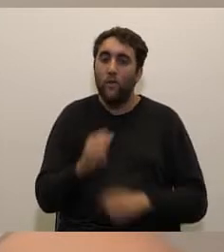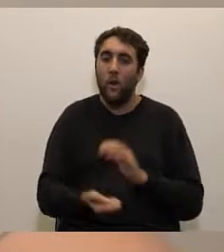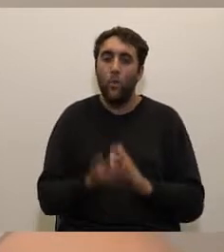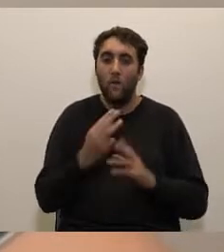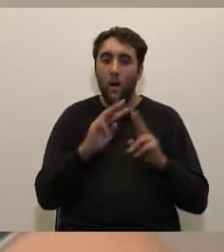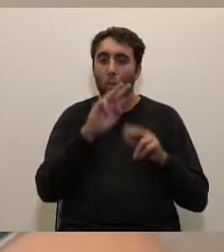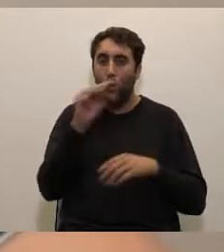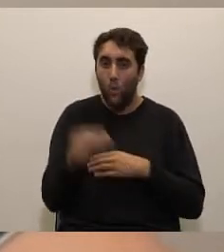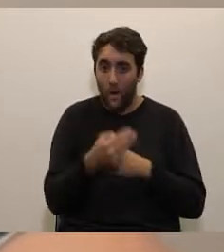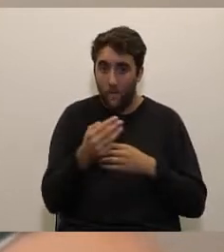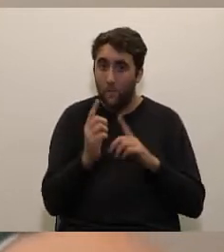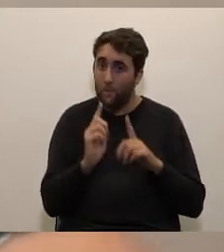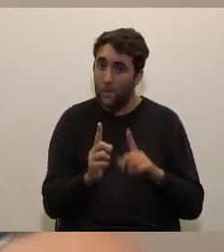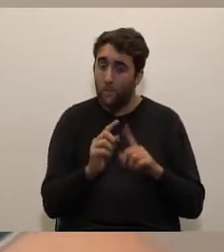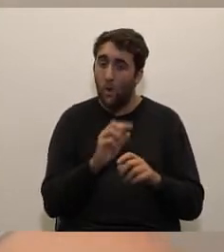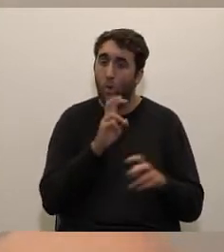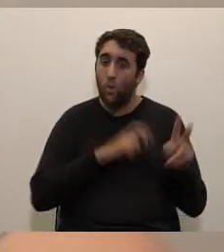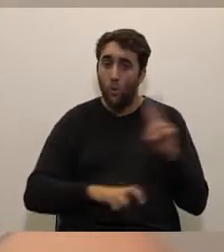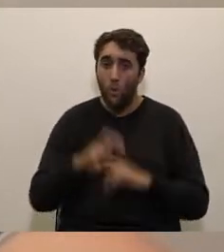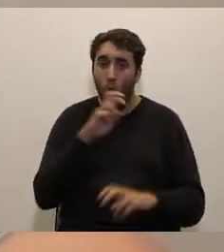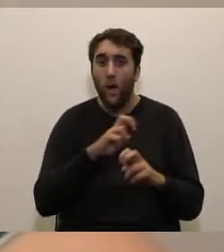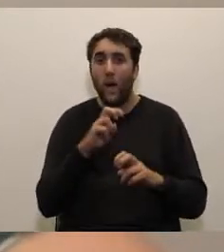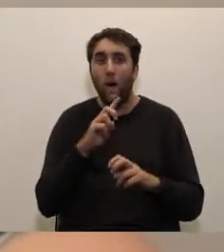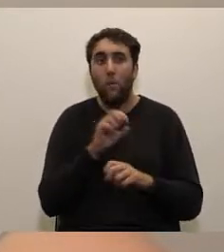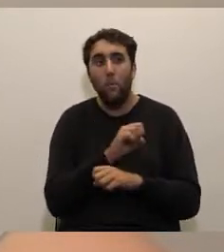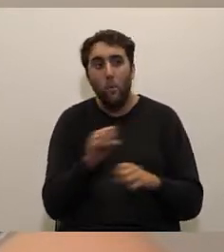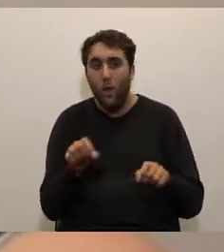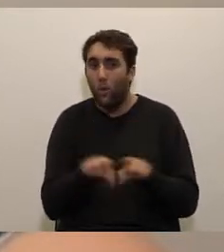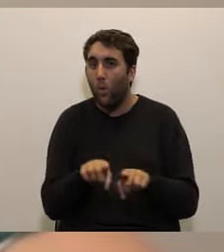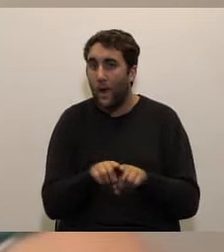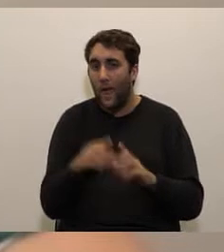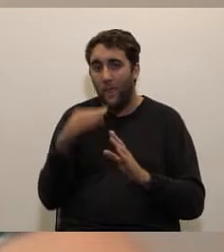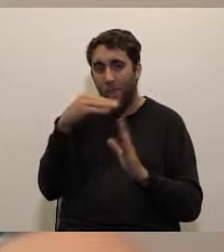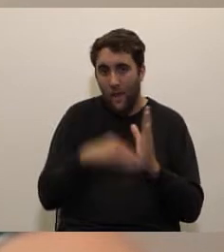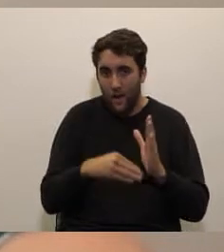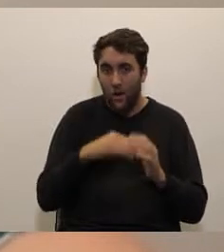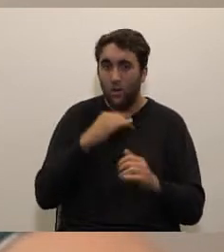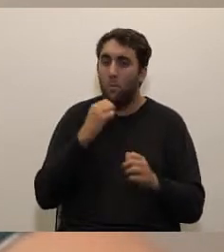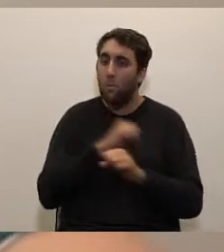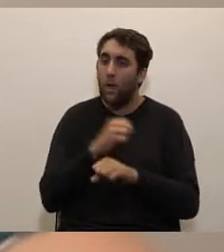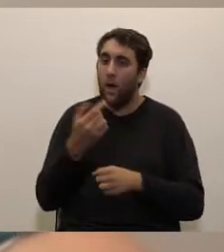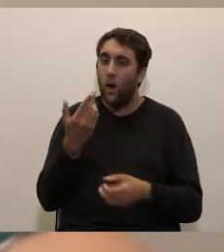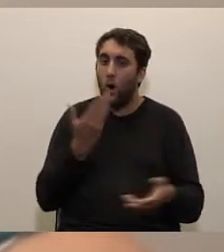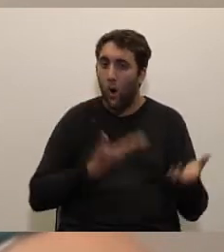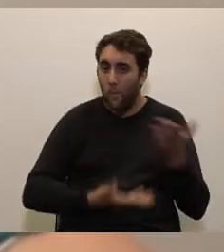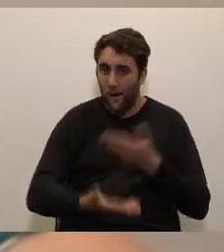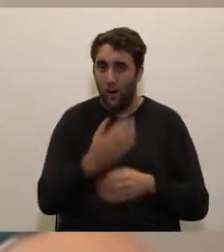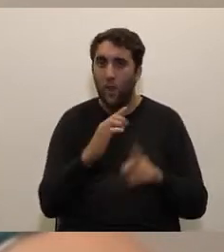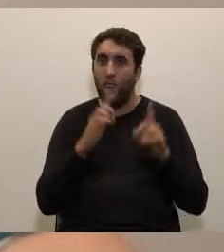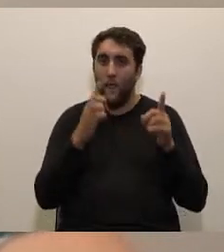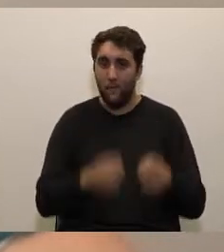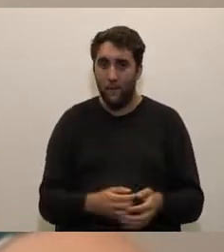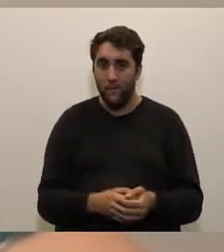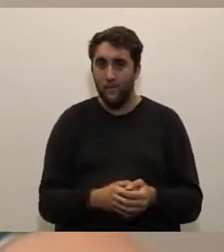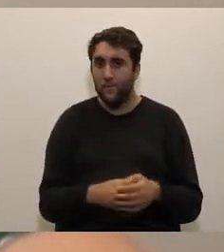online, pero que busca de alguna manera lo mismo, poder generar datos y también poder compartirlos, y